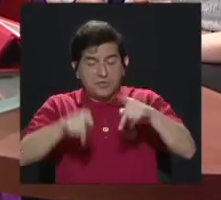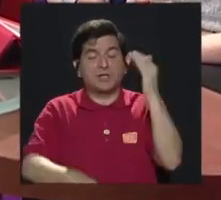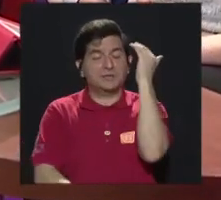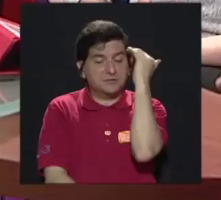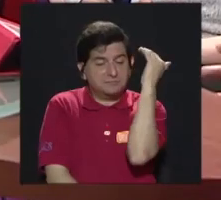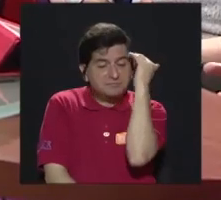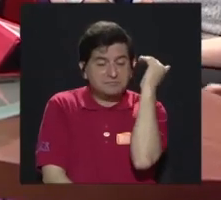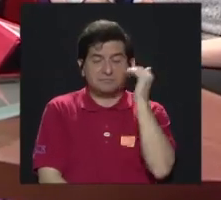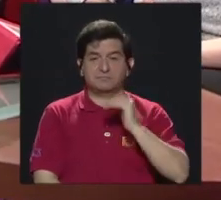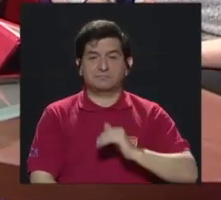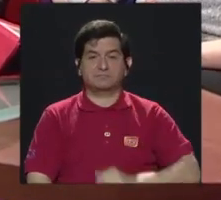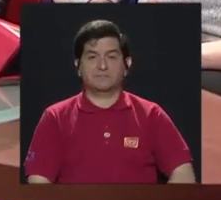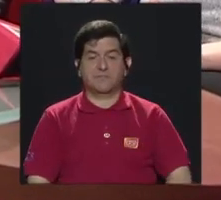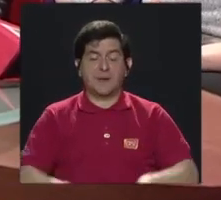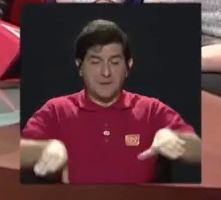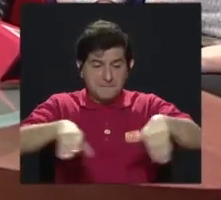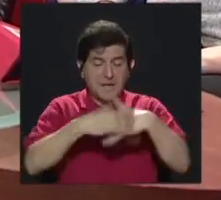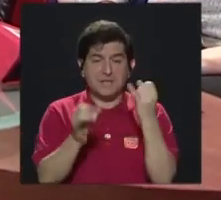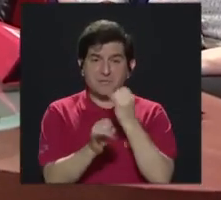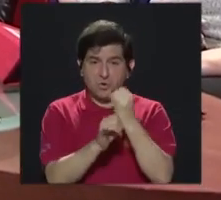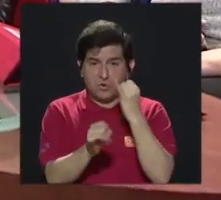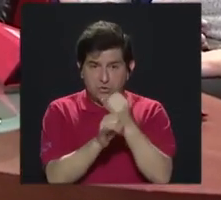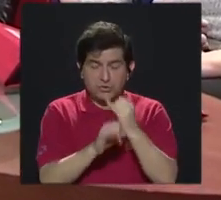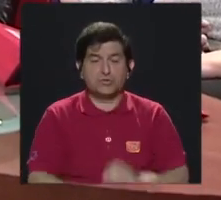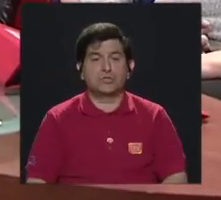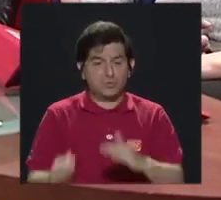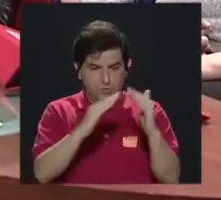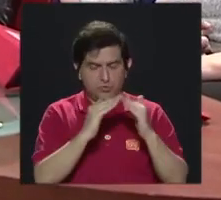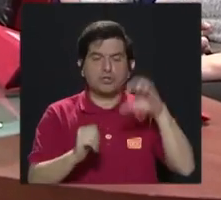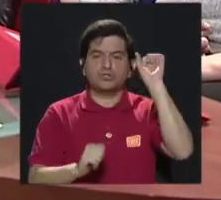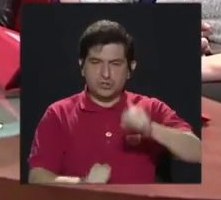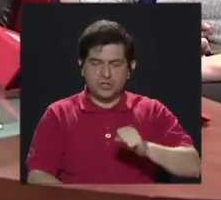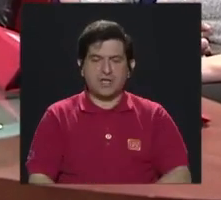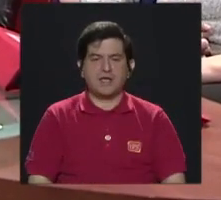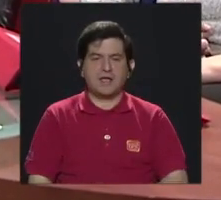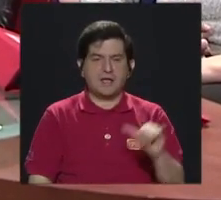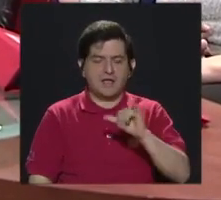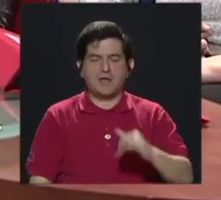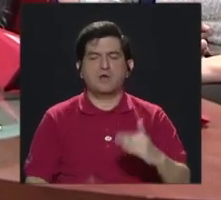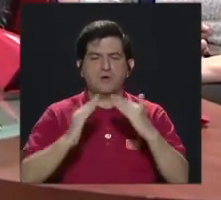consciente de eso. El matrimonio es una institución civil. Está bien, las iglesias